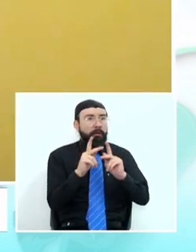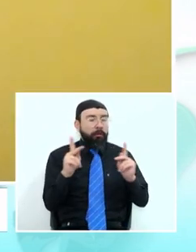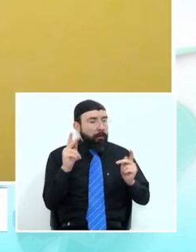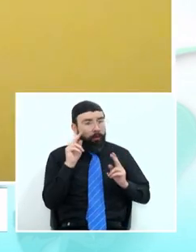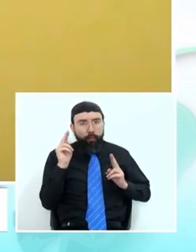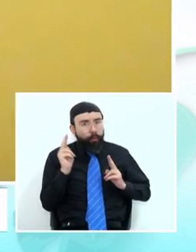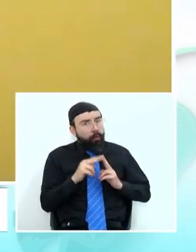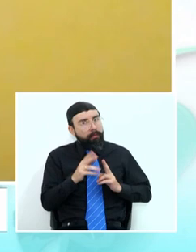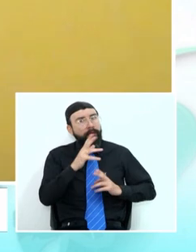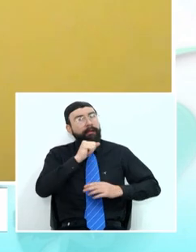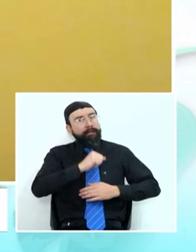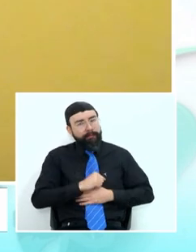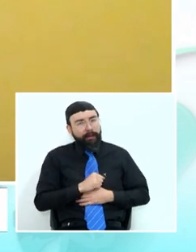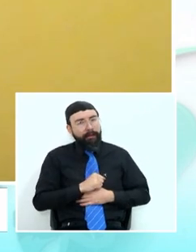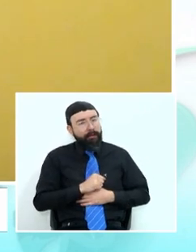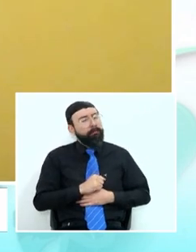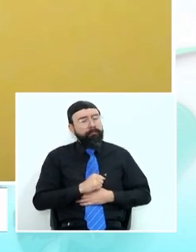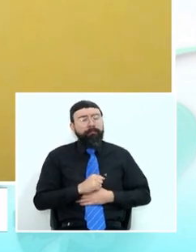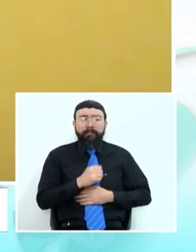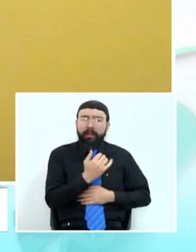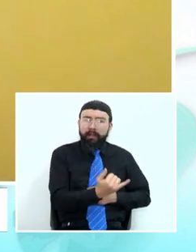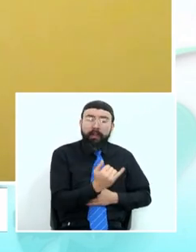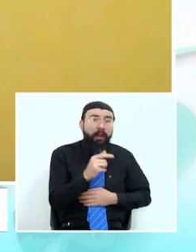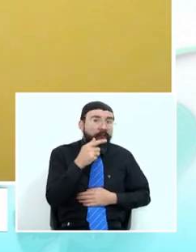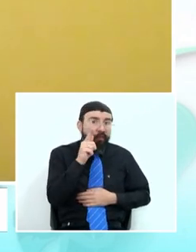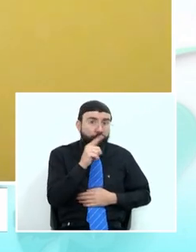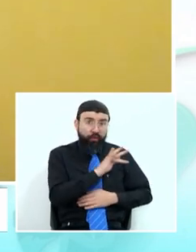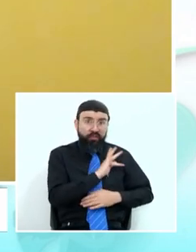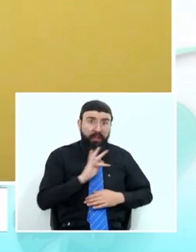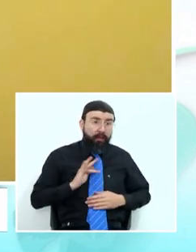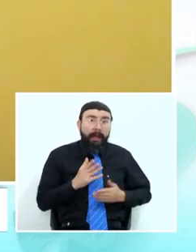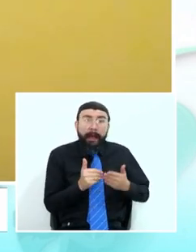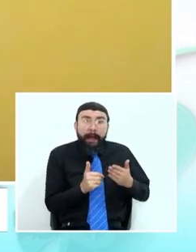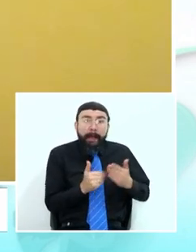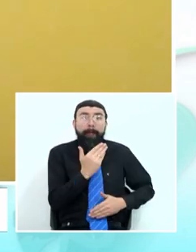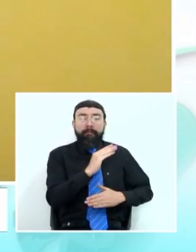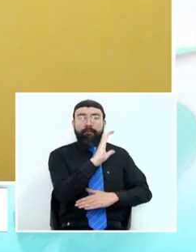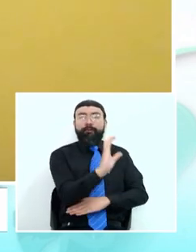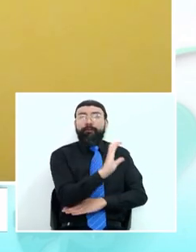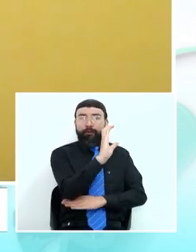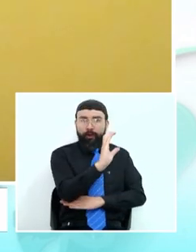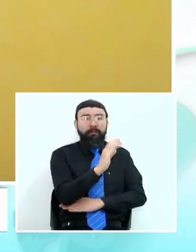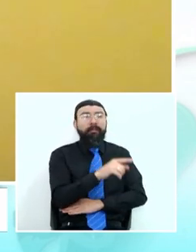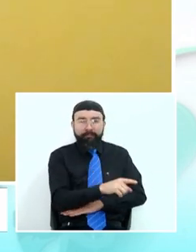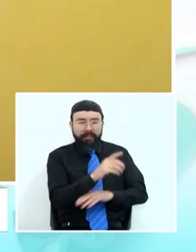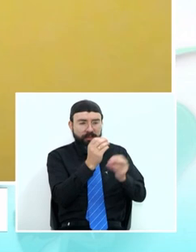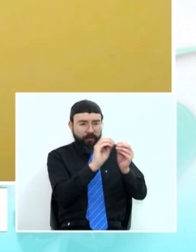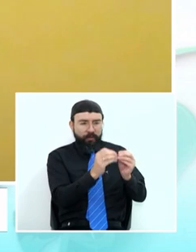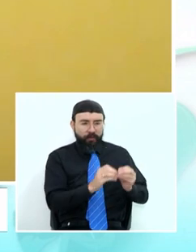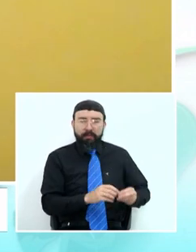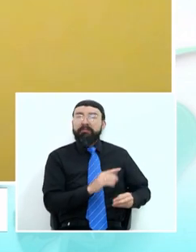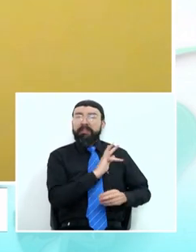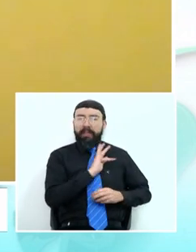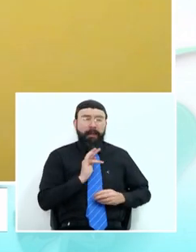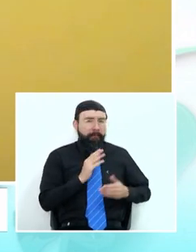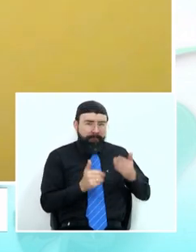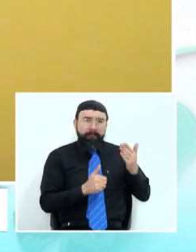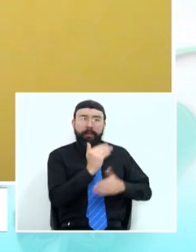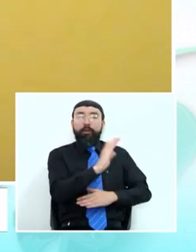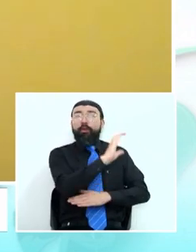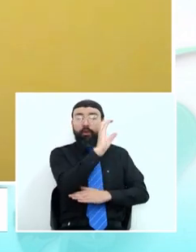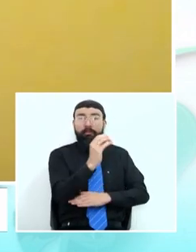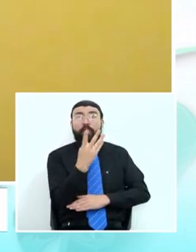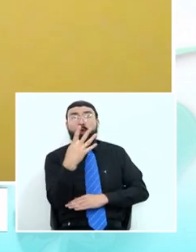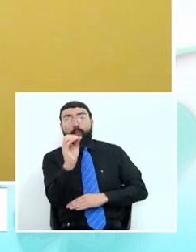la frutoterapia nació en Colombia, es una técnica terapéutica que creamos en Colombia hace ya más de